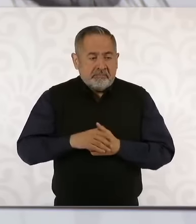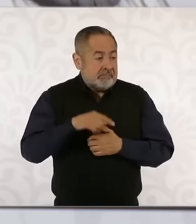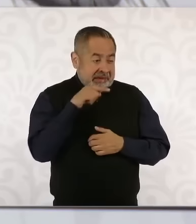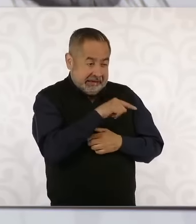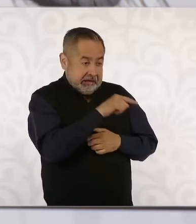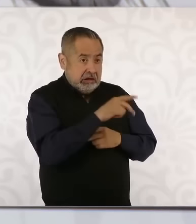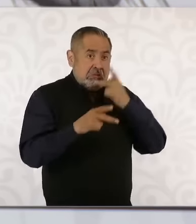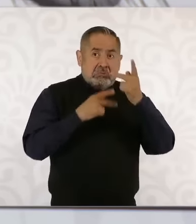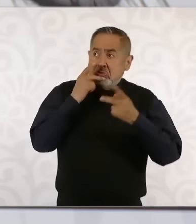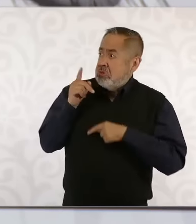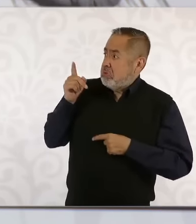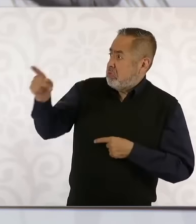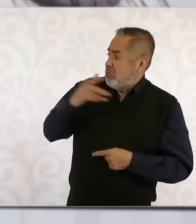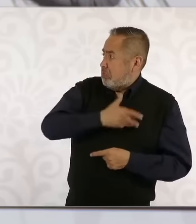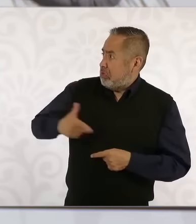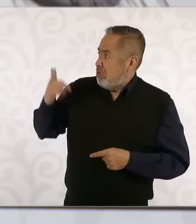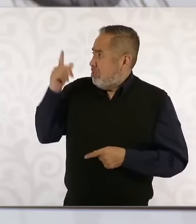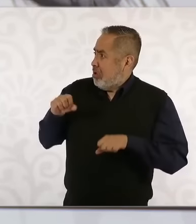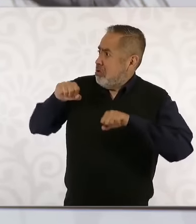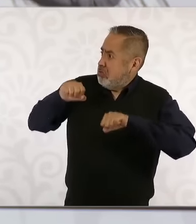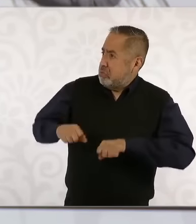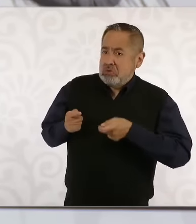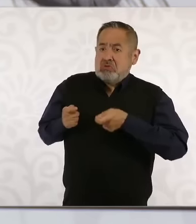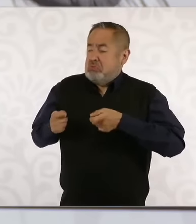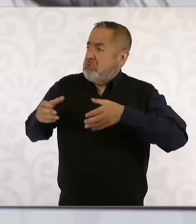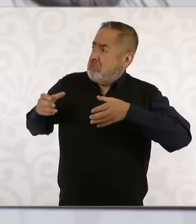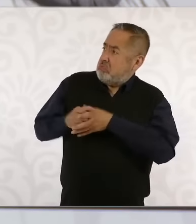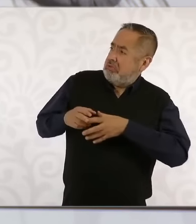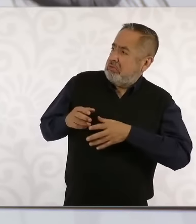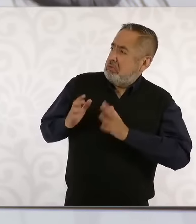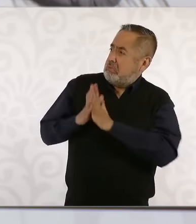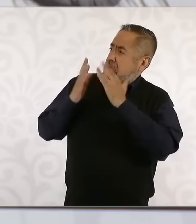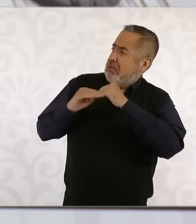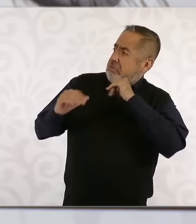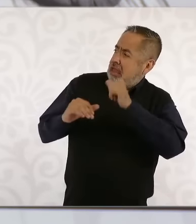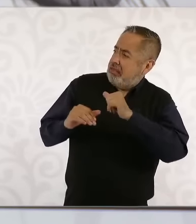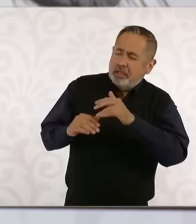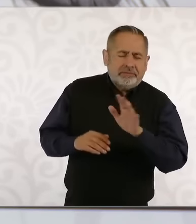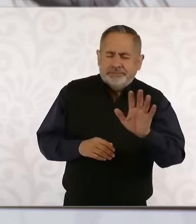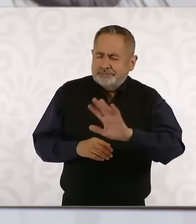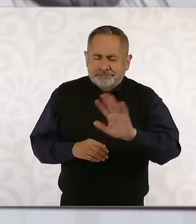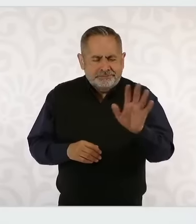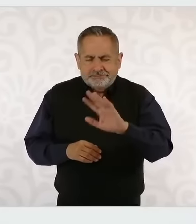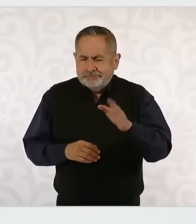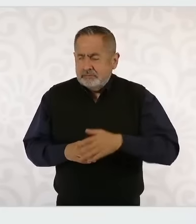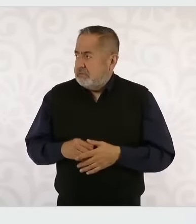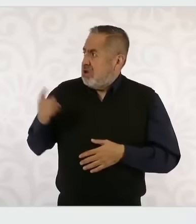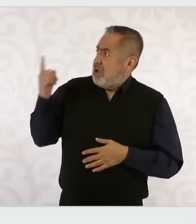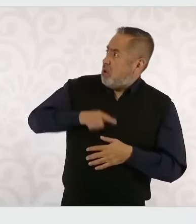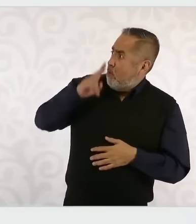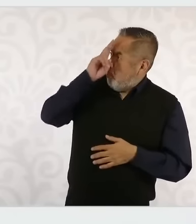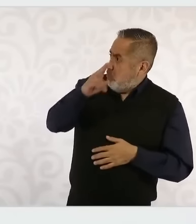divulgar que aquí hay autoritarismo y que no hay democracia y que no se permiten las manifestaciones y